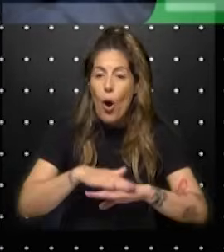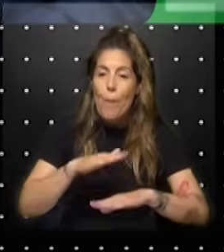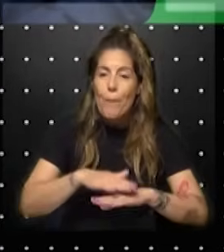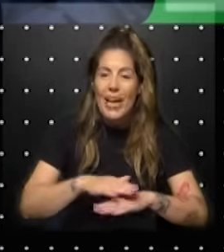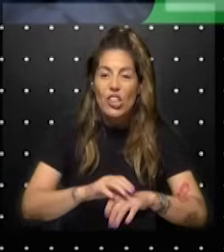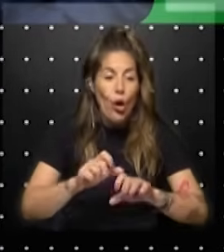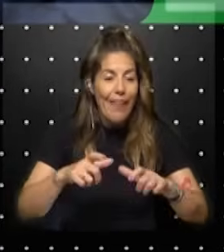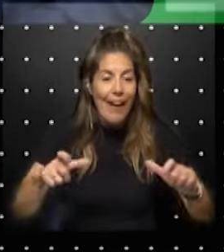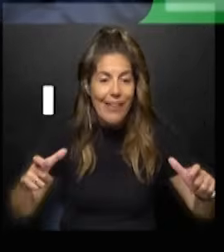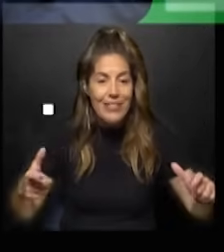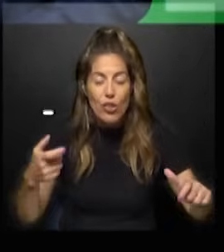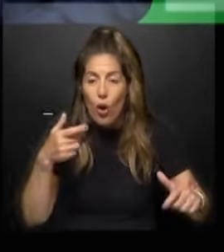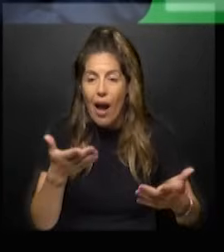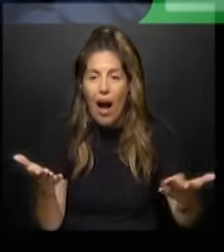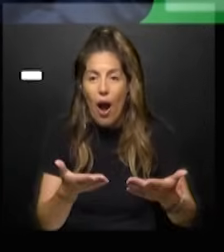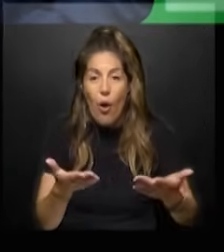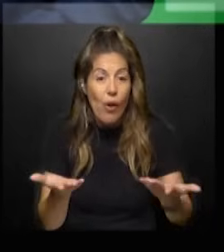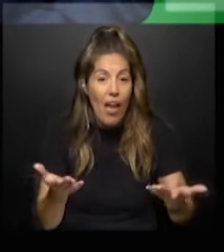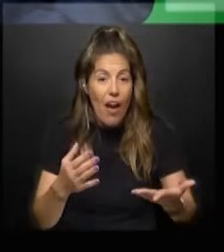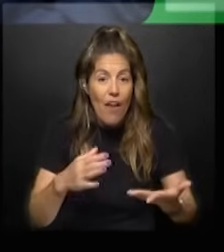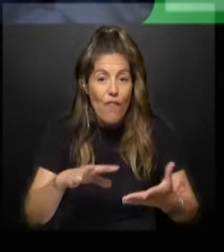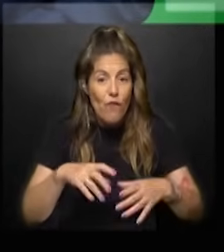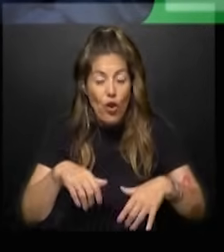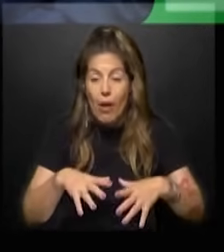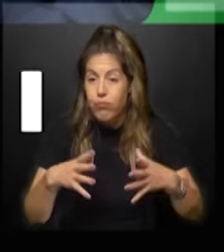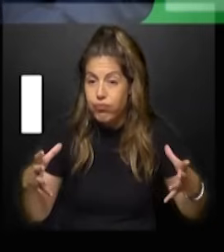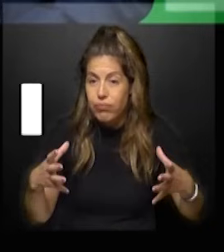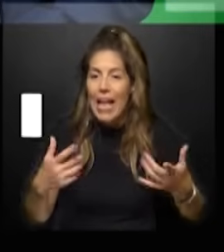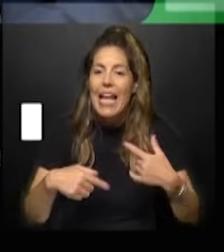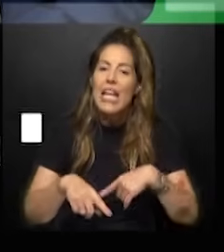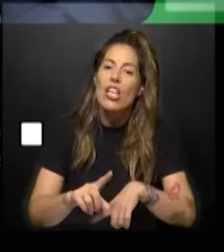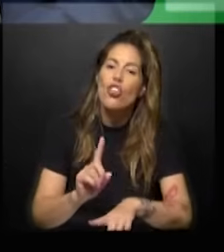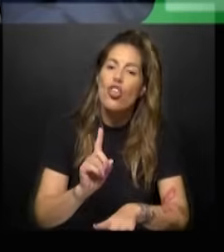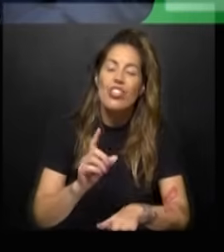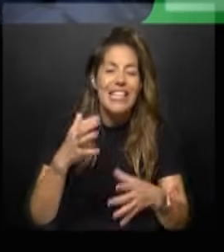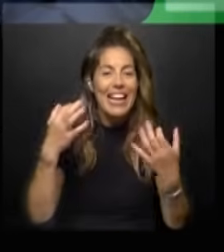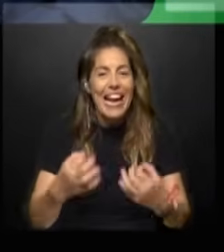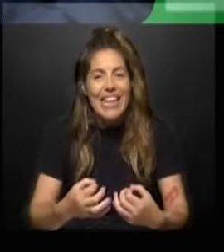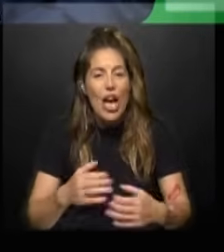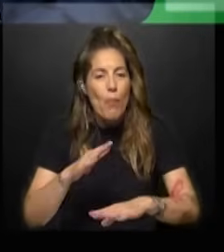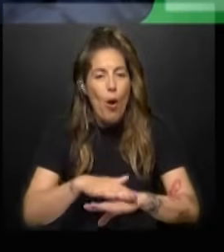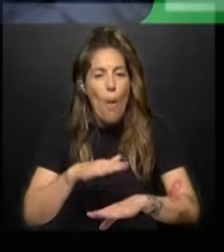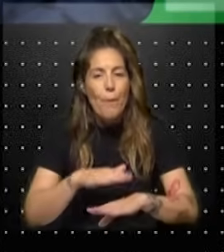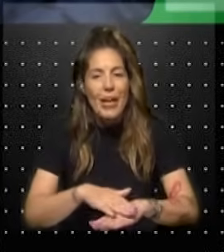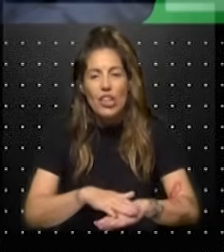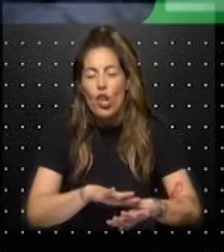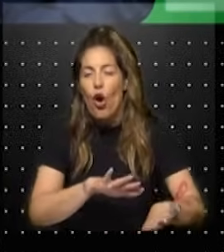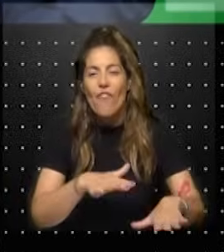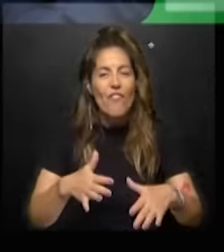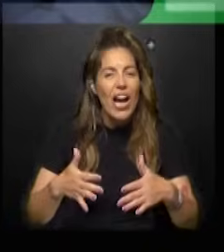están creciendo de una manera absurda, es increíble. Entonces, en realidad, estamos en un momento bastante,